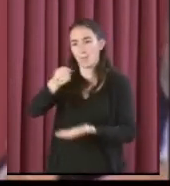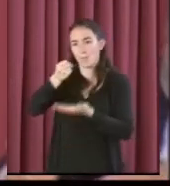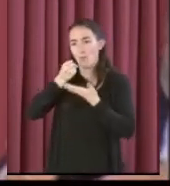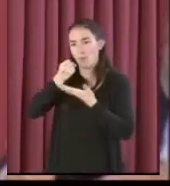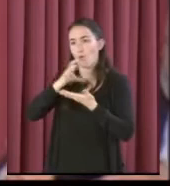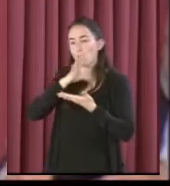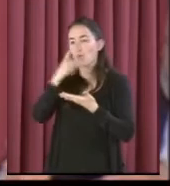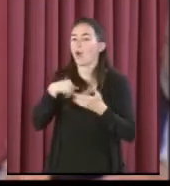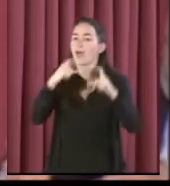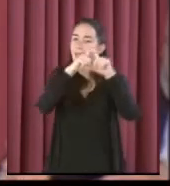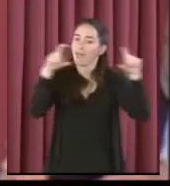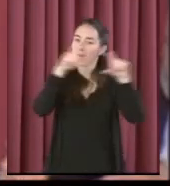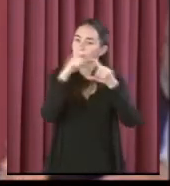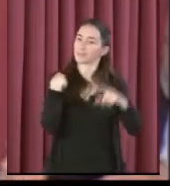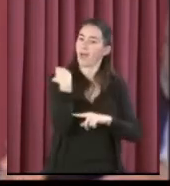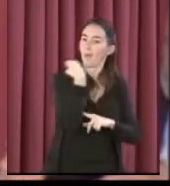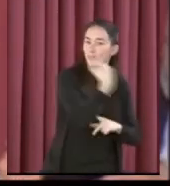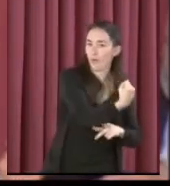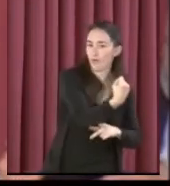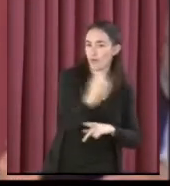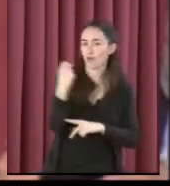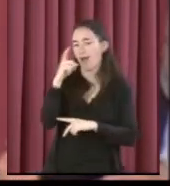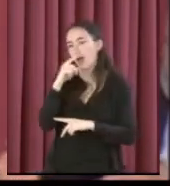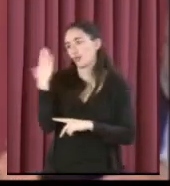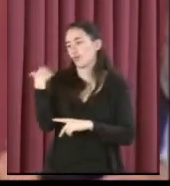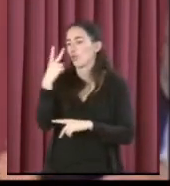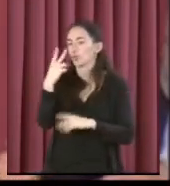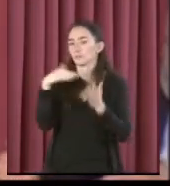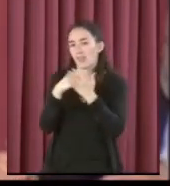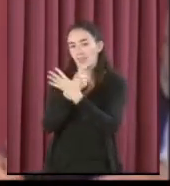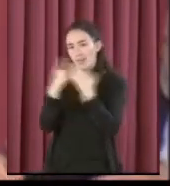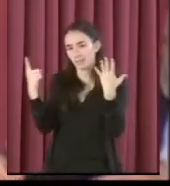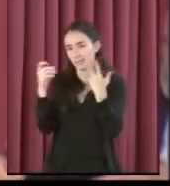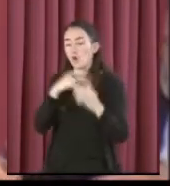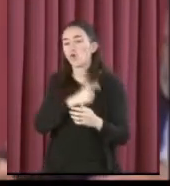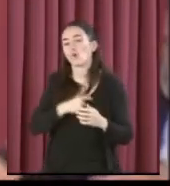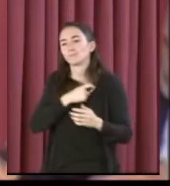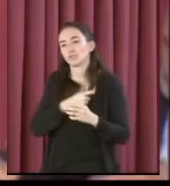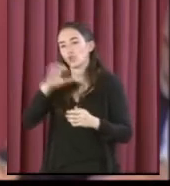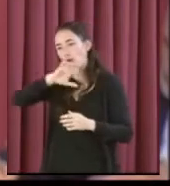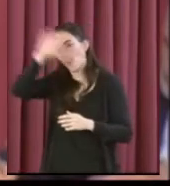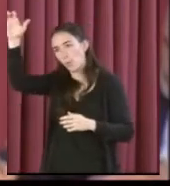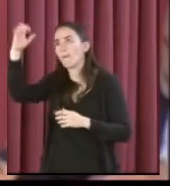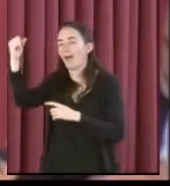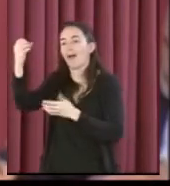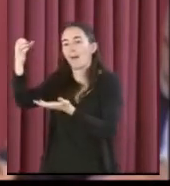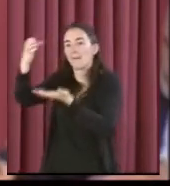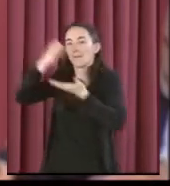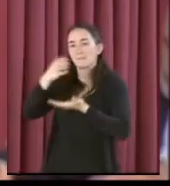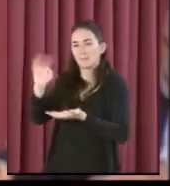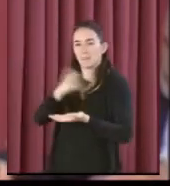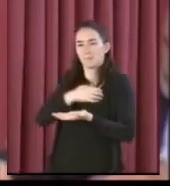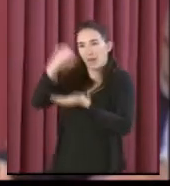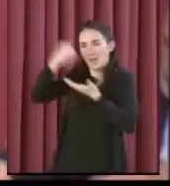Emprendimiento 2016 que ha promovido la Comisión Europea. Sin duda alguna, demuestran que estamos